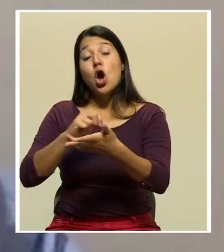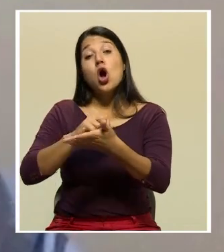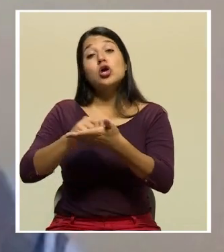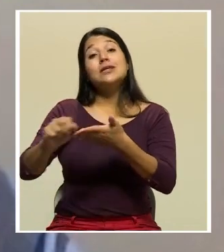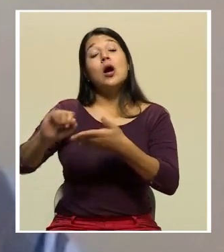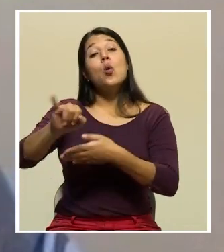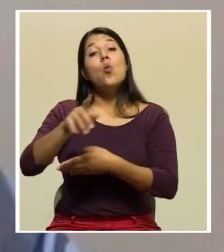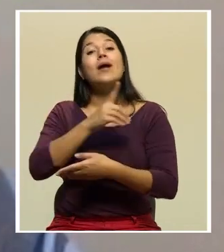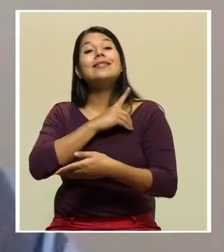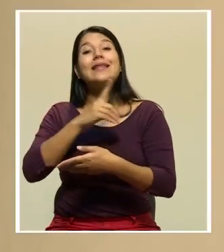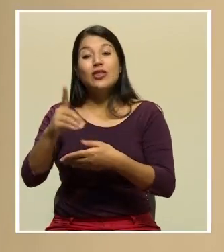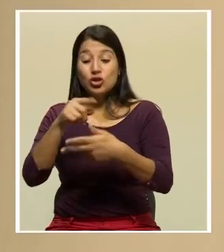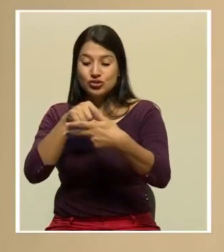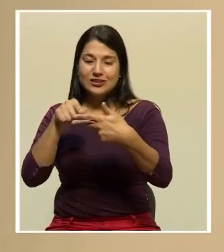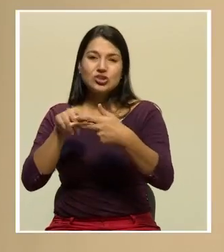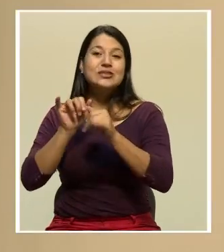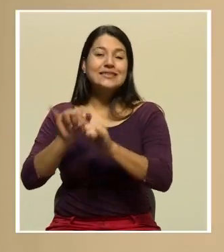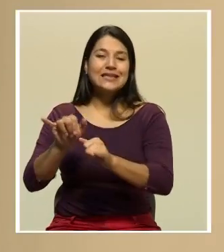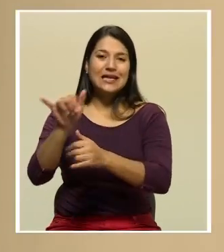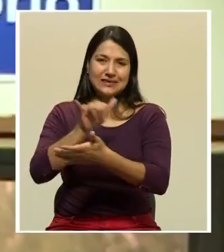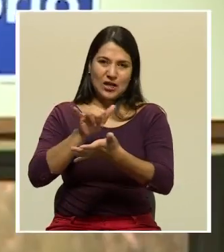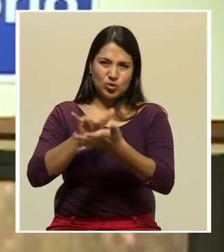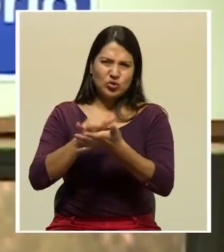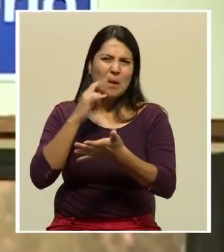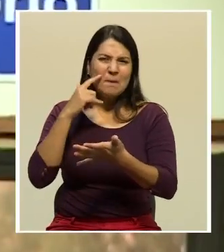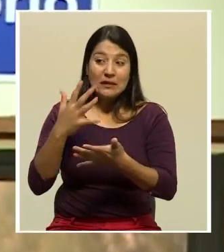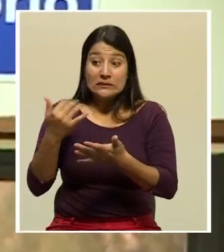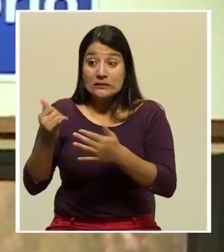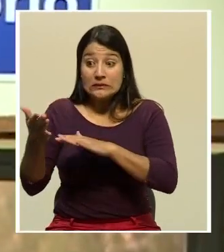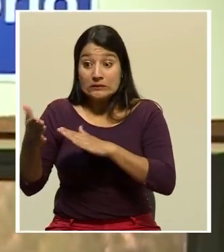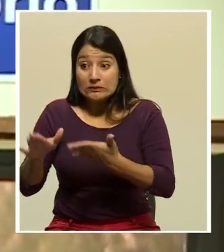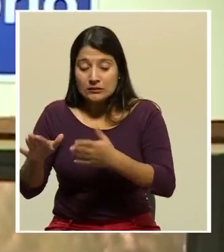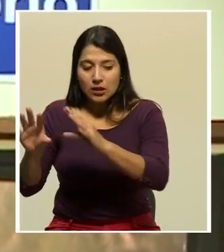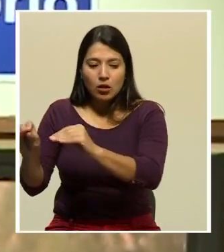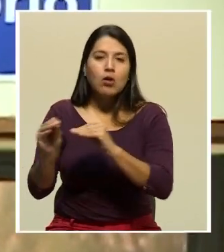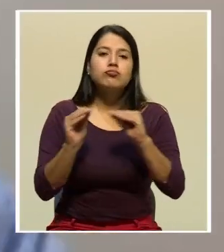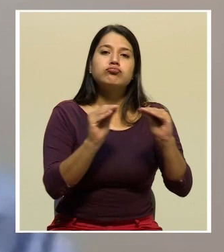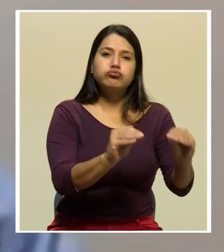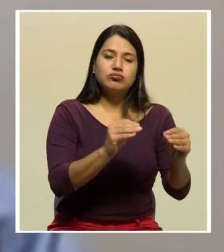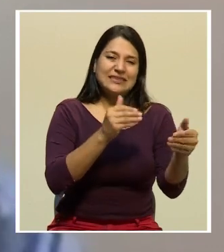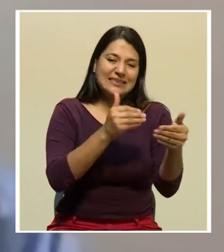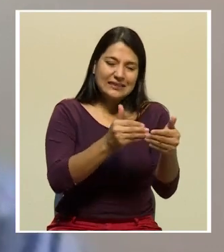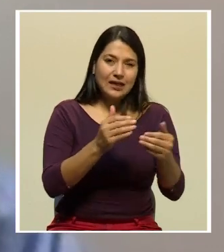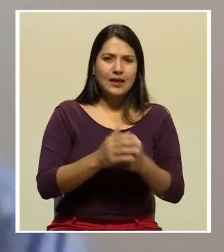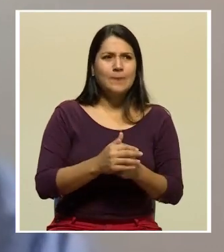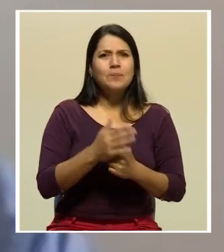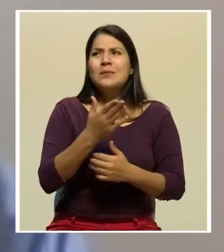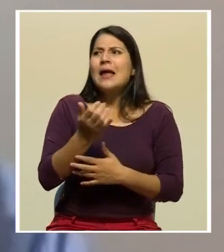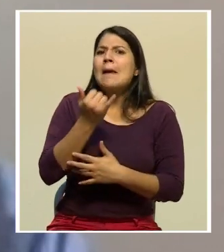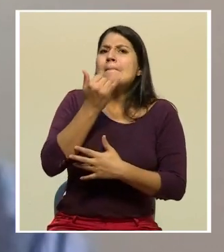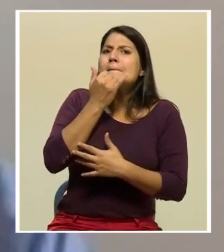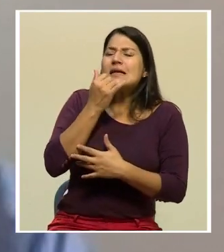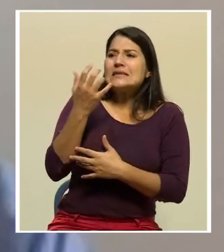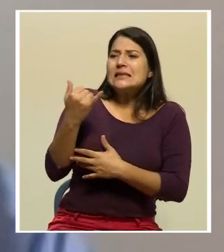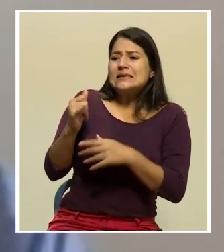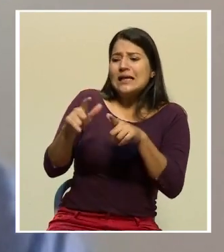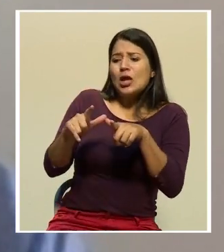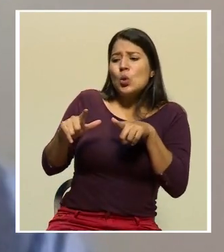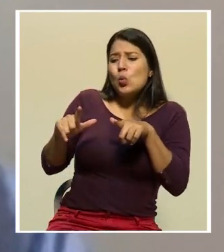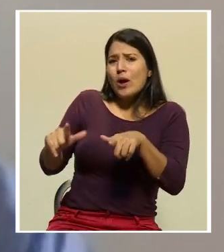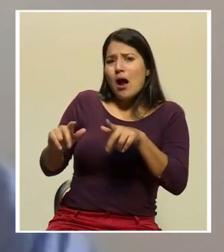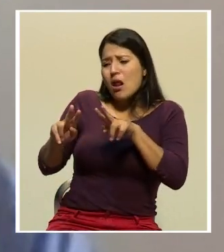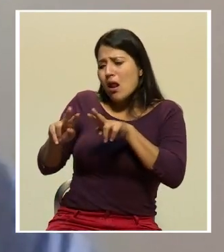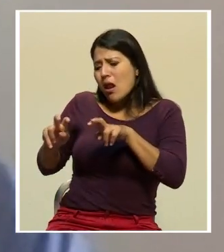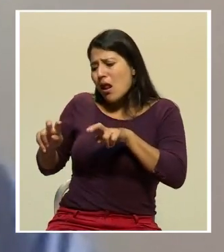están ubicados en San José. Pero, ¿qué sucedería si las morgues se saturan? Pensar si tenemos una capacidad de